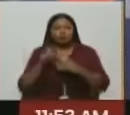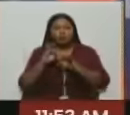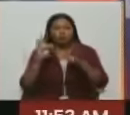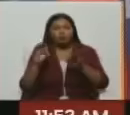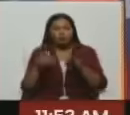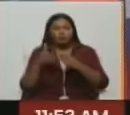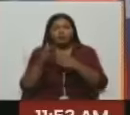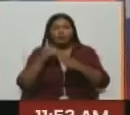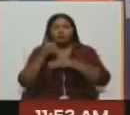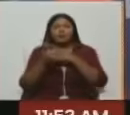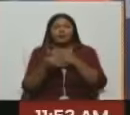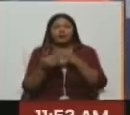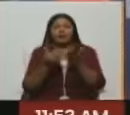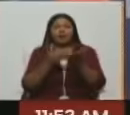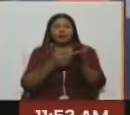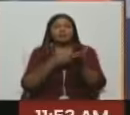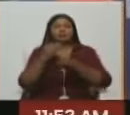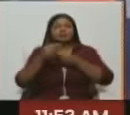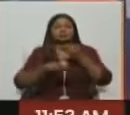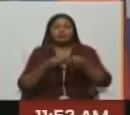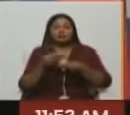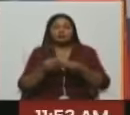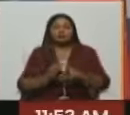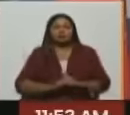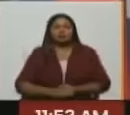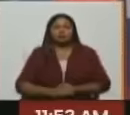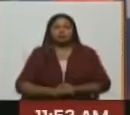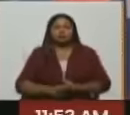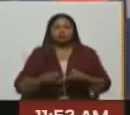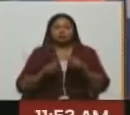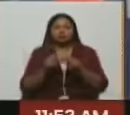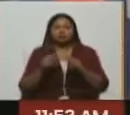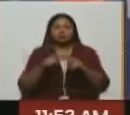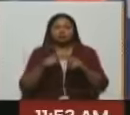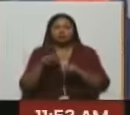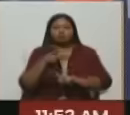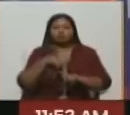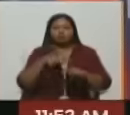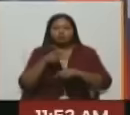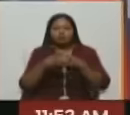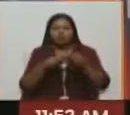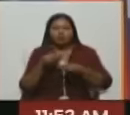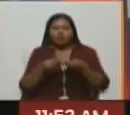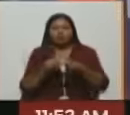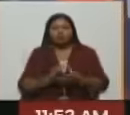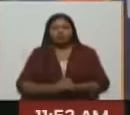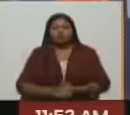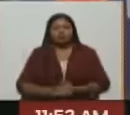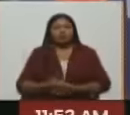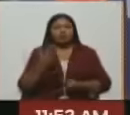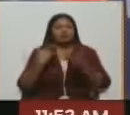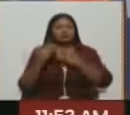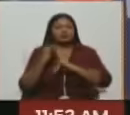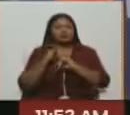sido un plan premeditado con saña y alevosía desde hace ya